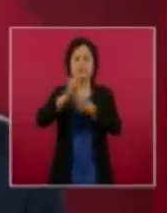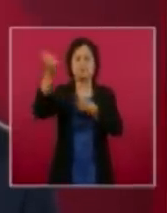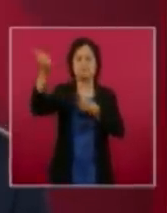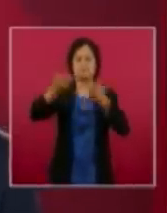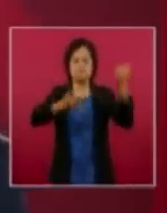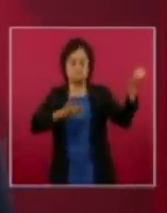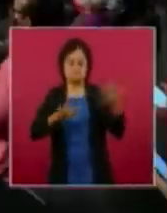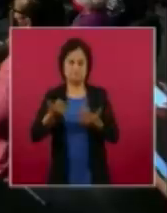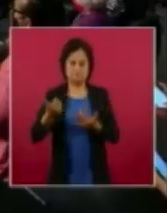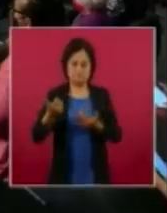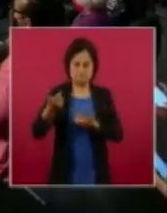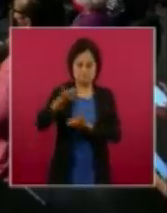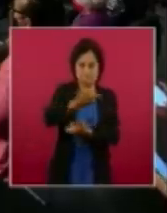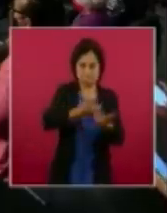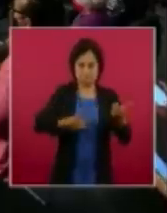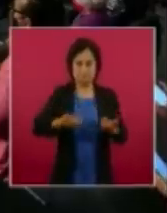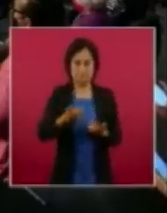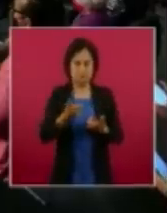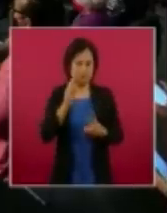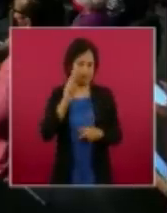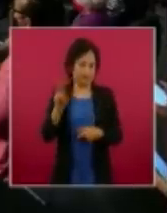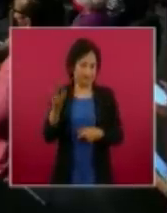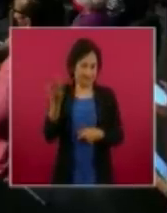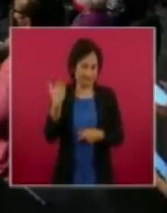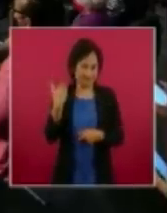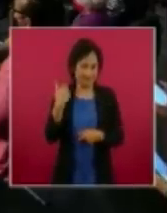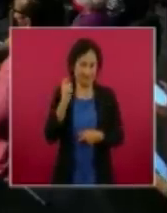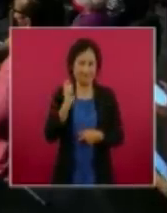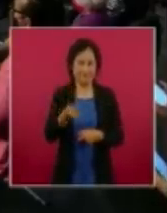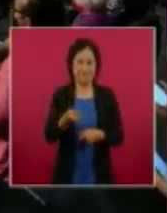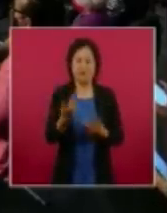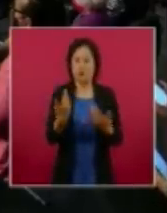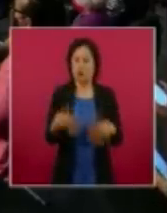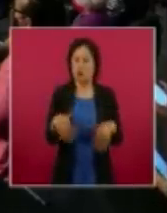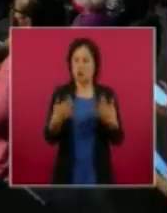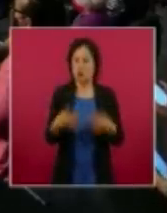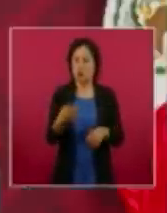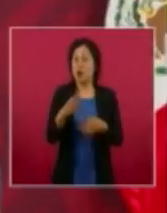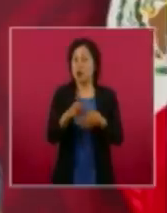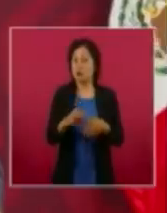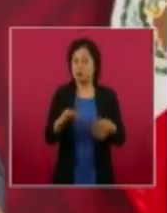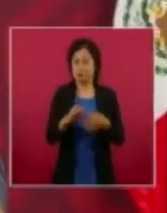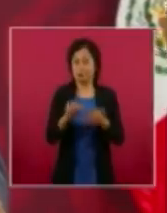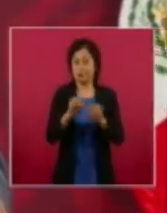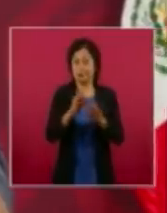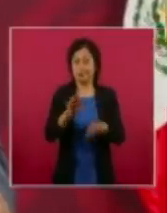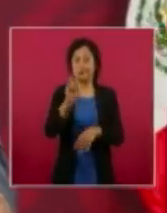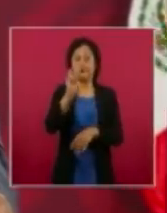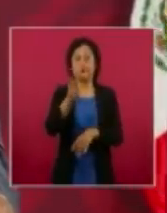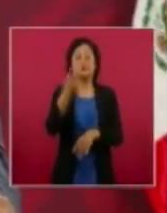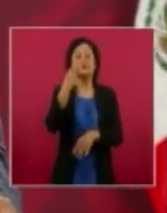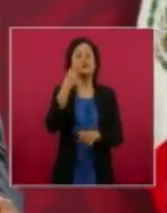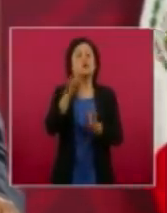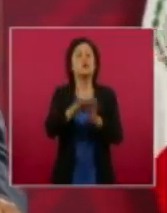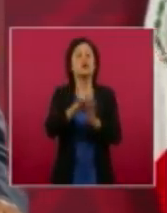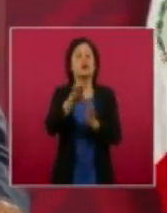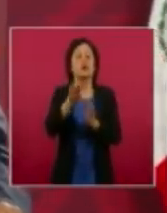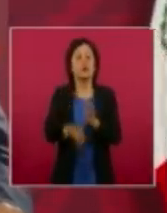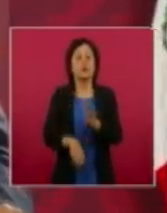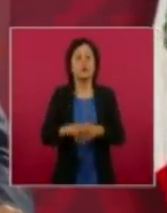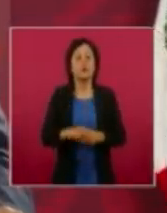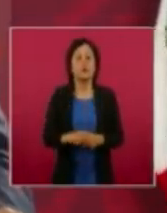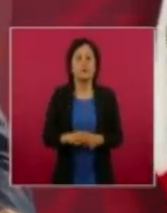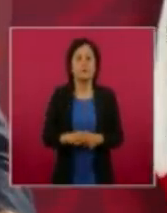bueno, está el tema de que Estados Unidos es el segundo país con más